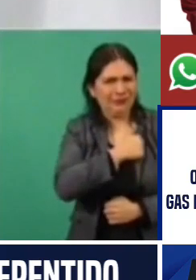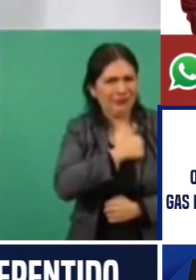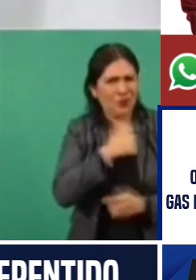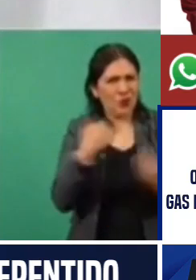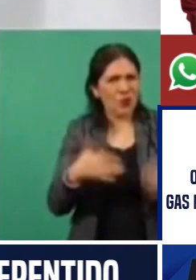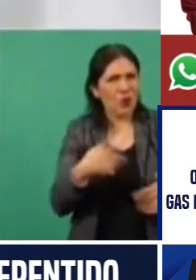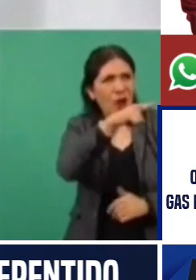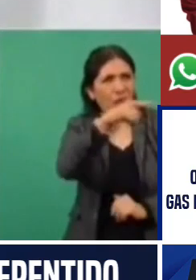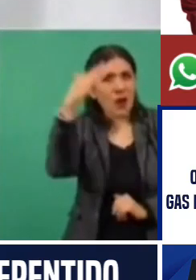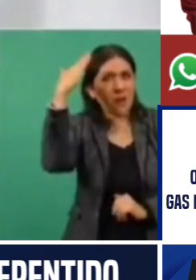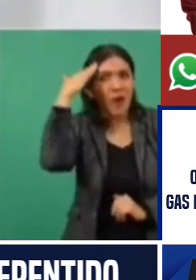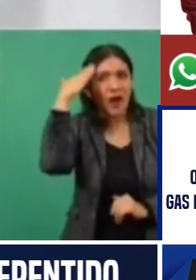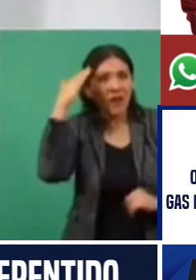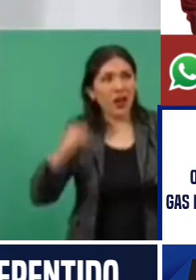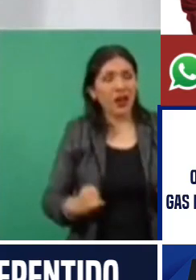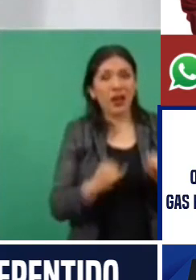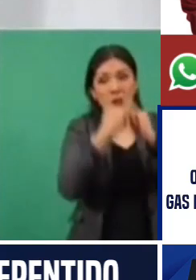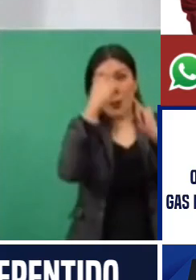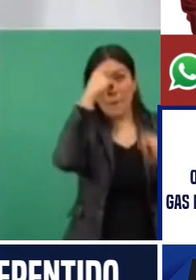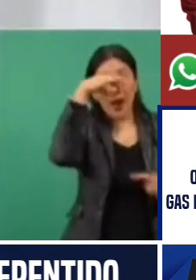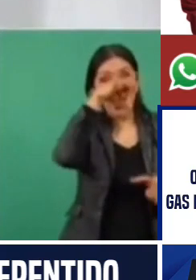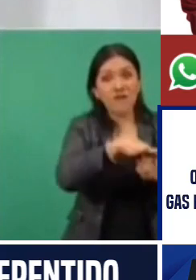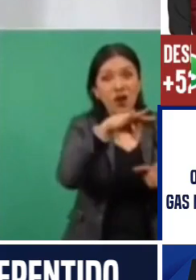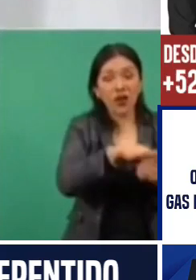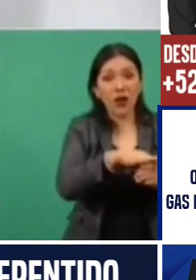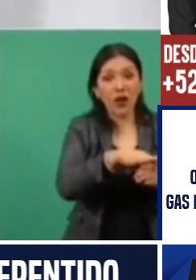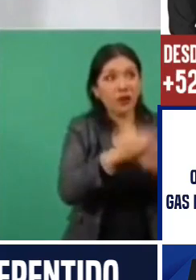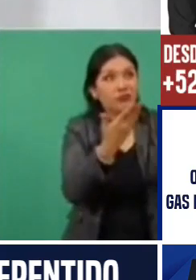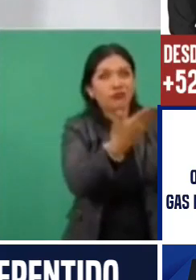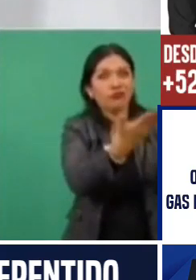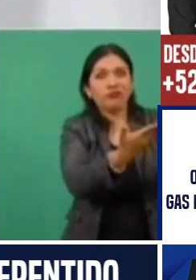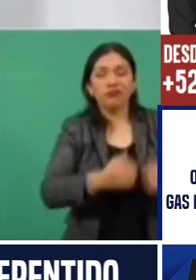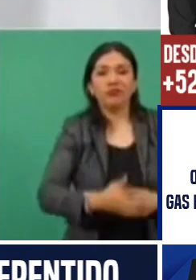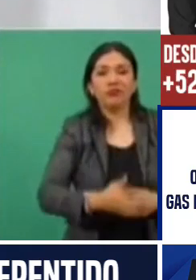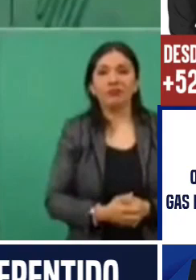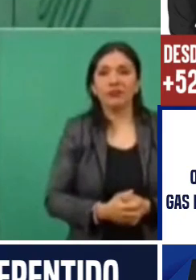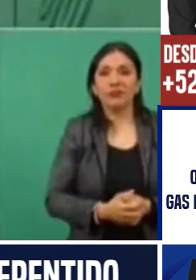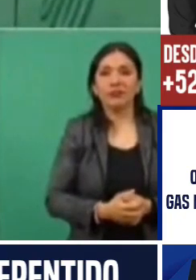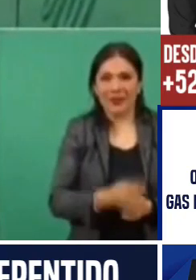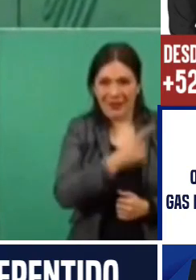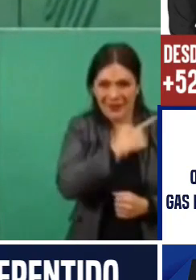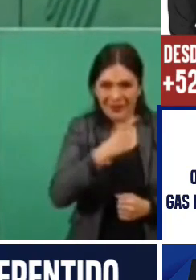que el órgano electoral de nuestro país, en vez de